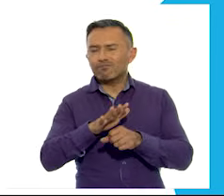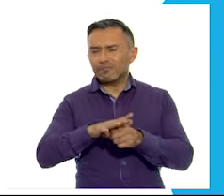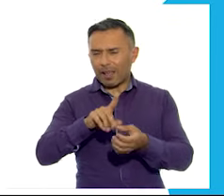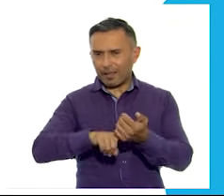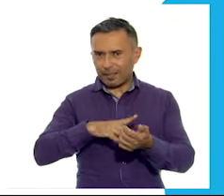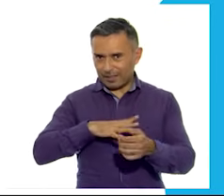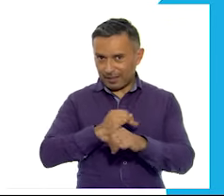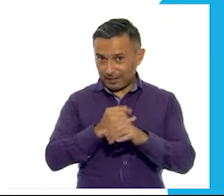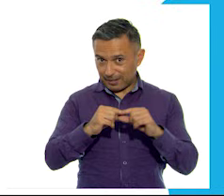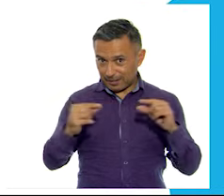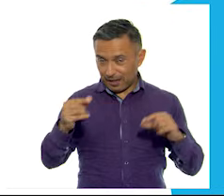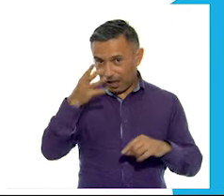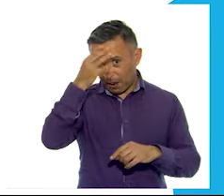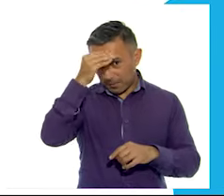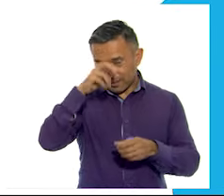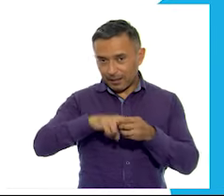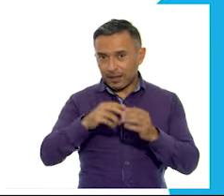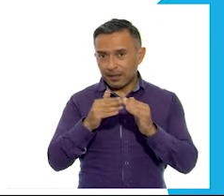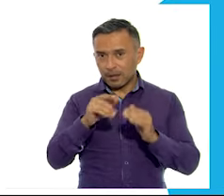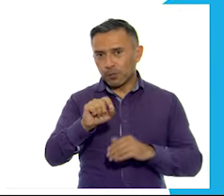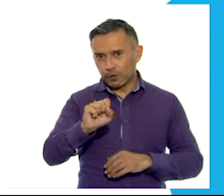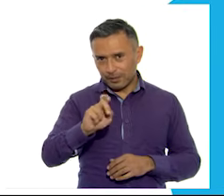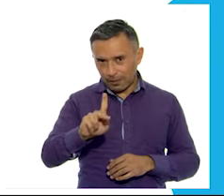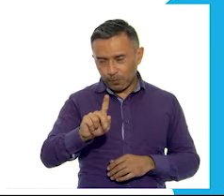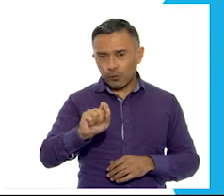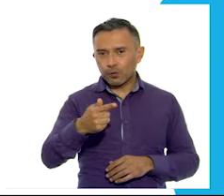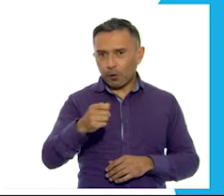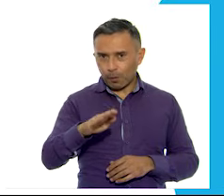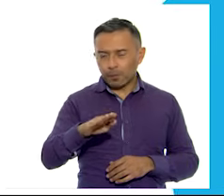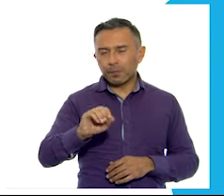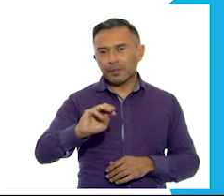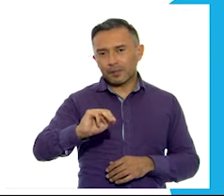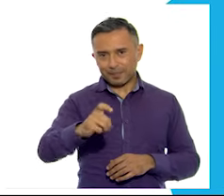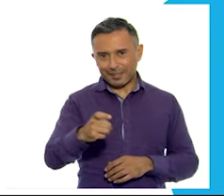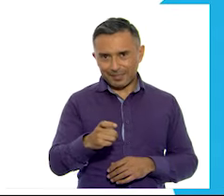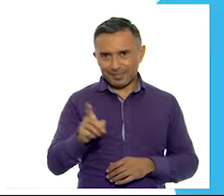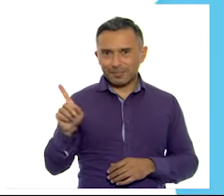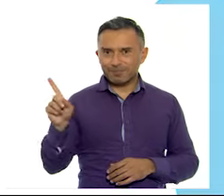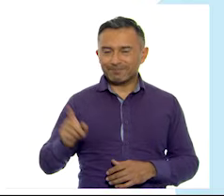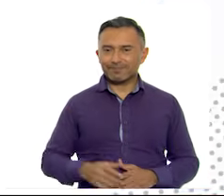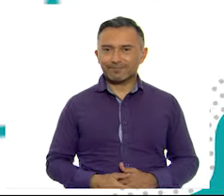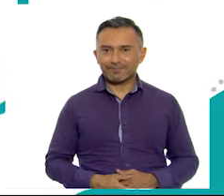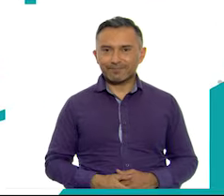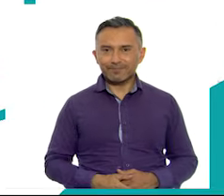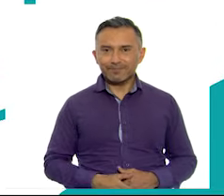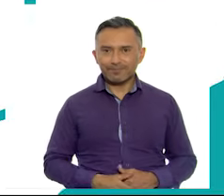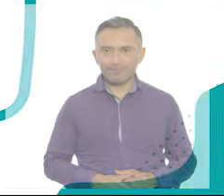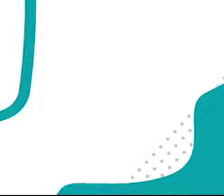siguiente liga: aprendeencasa.cep.gob.mx.